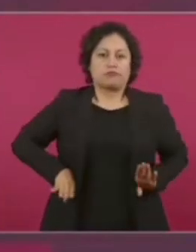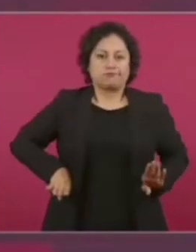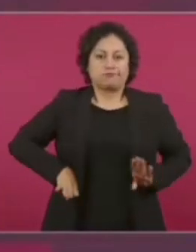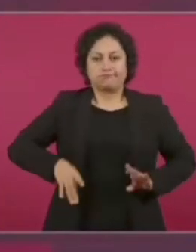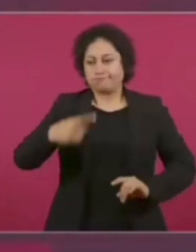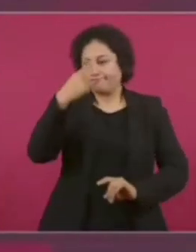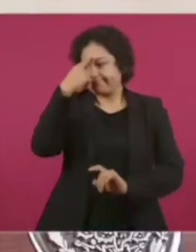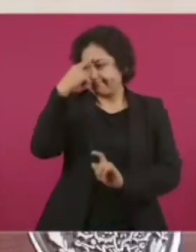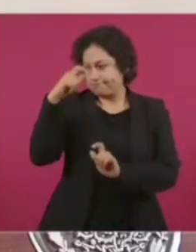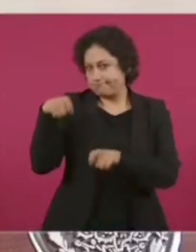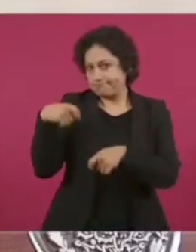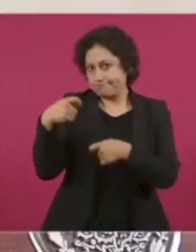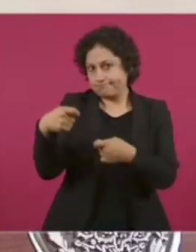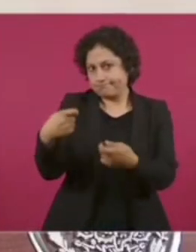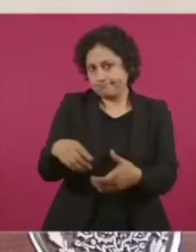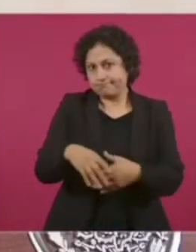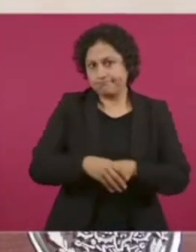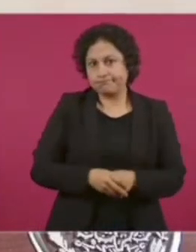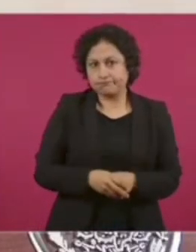Yo por eso no voy.